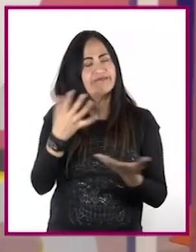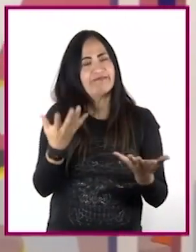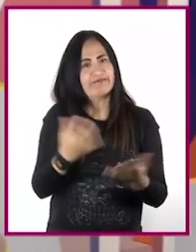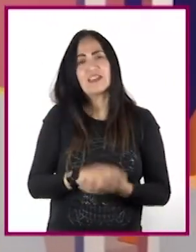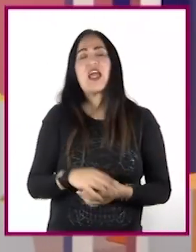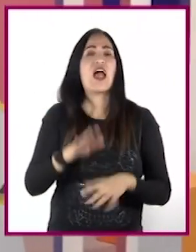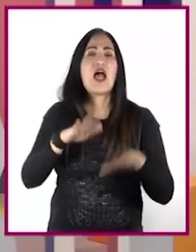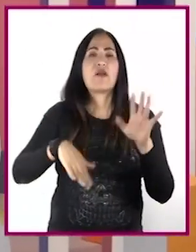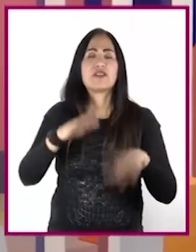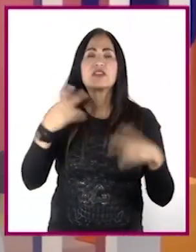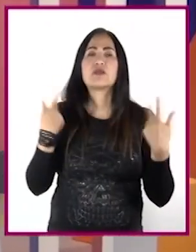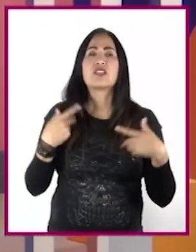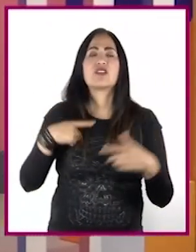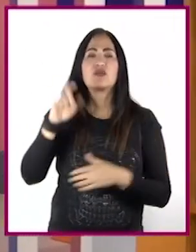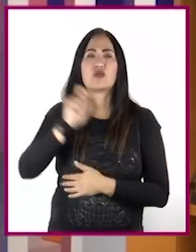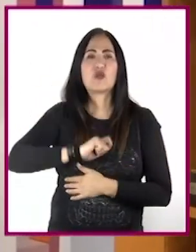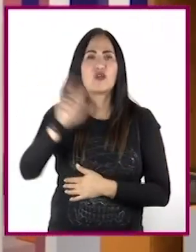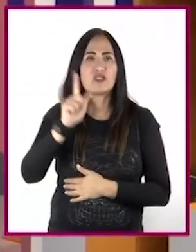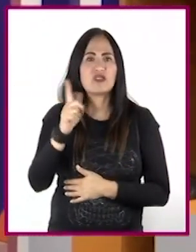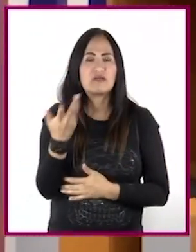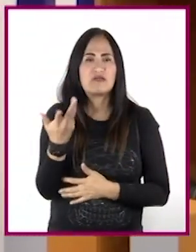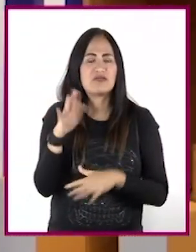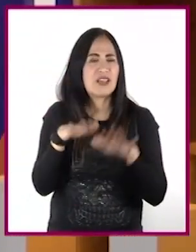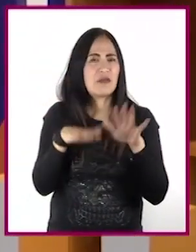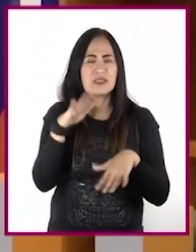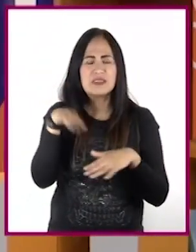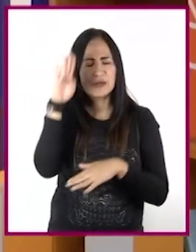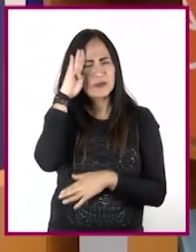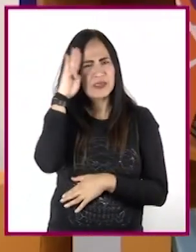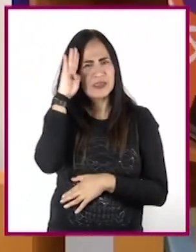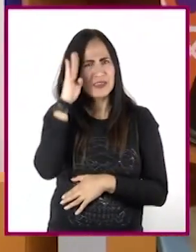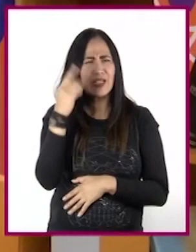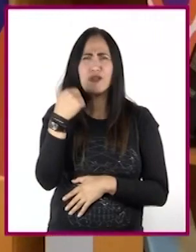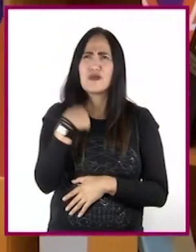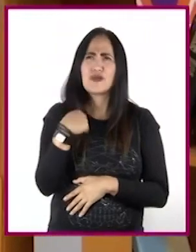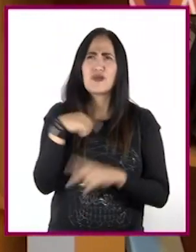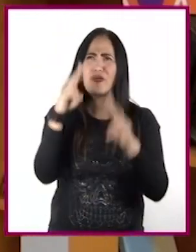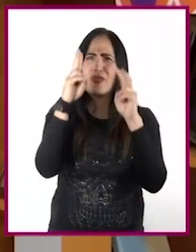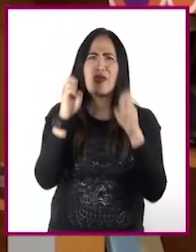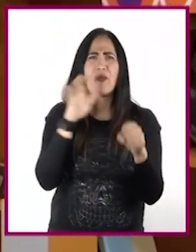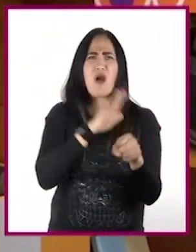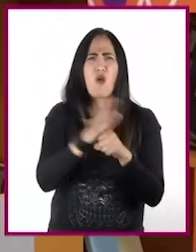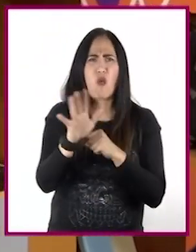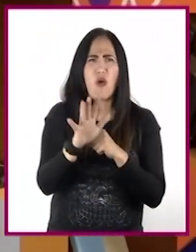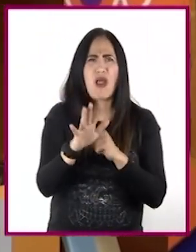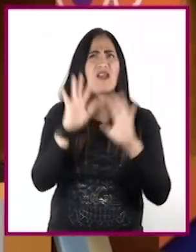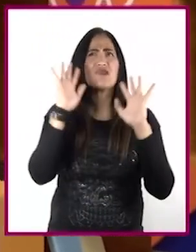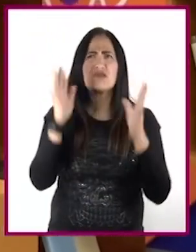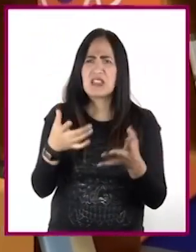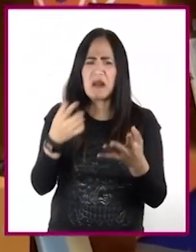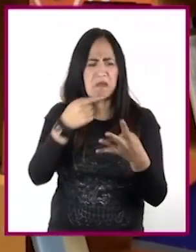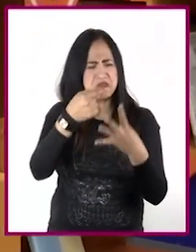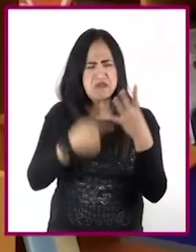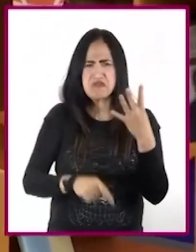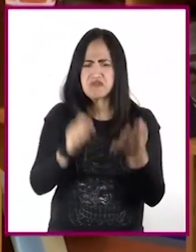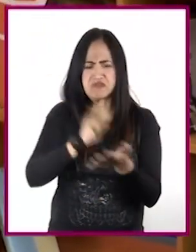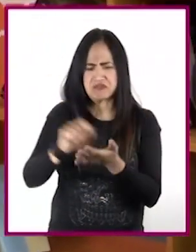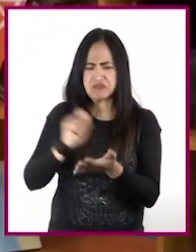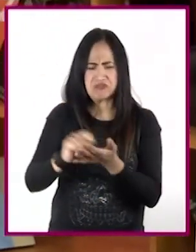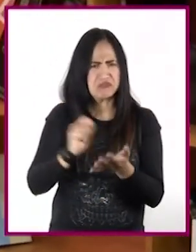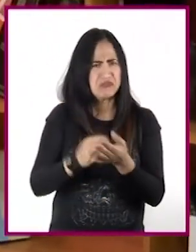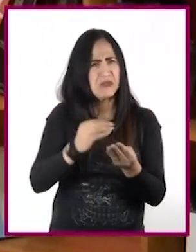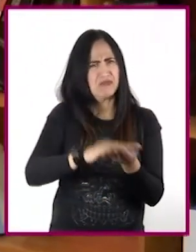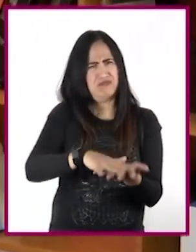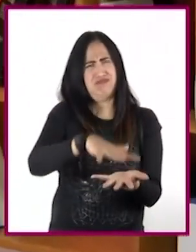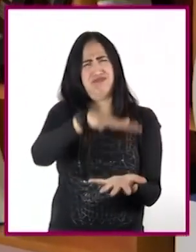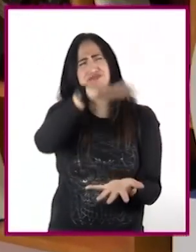los profesionales tienen momentos en los que piensan, ¿y qué escribo ahora? Si ya está todo dicho. ¿Es cierto que ya